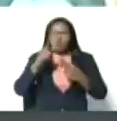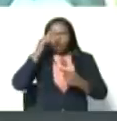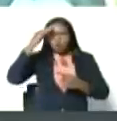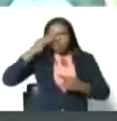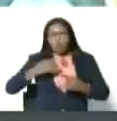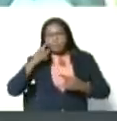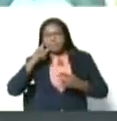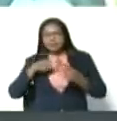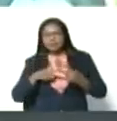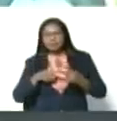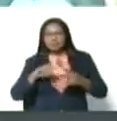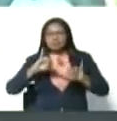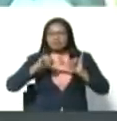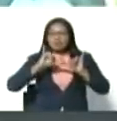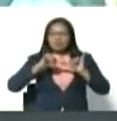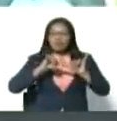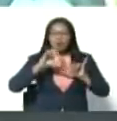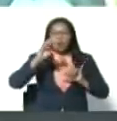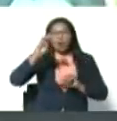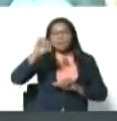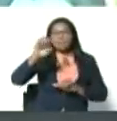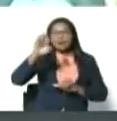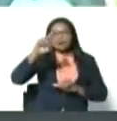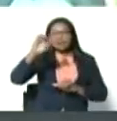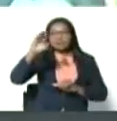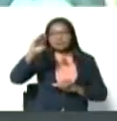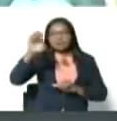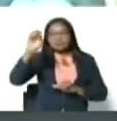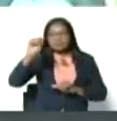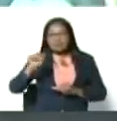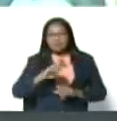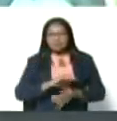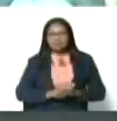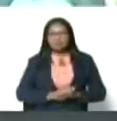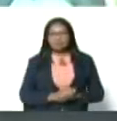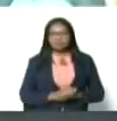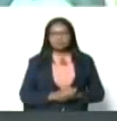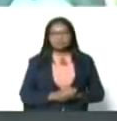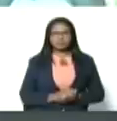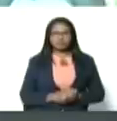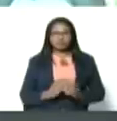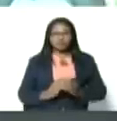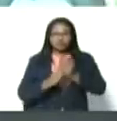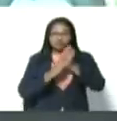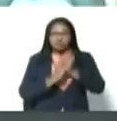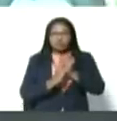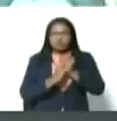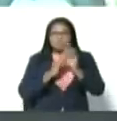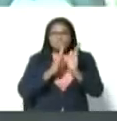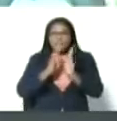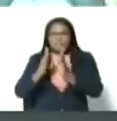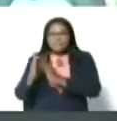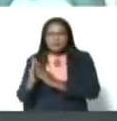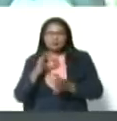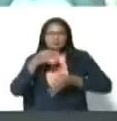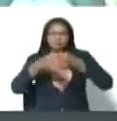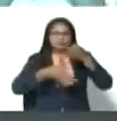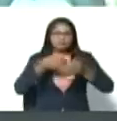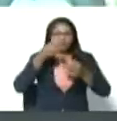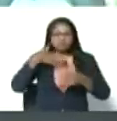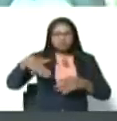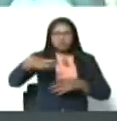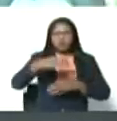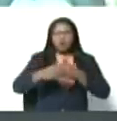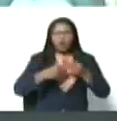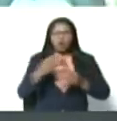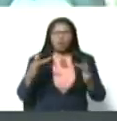Bazán y el ingeniero Maricel Bruce, conduciendo las operaciones y explicándole al pueblo